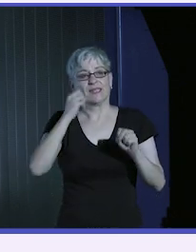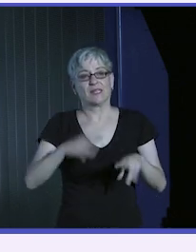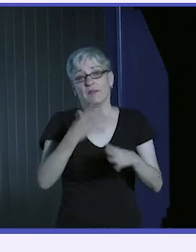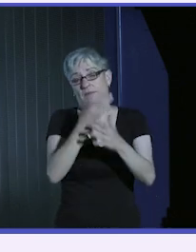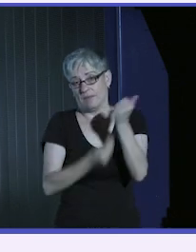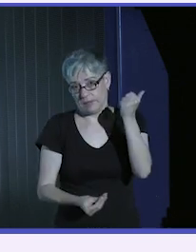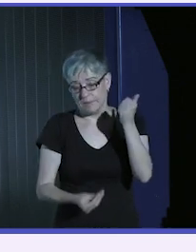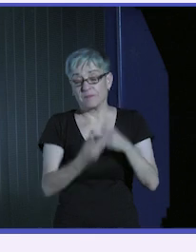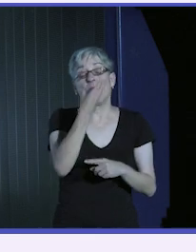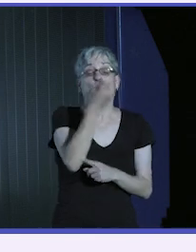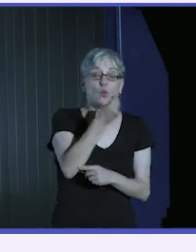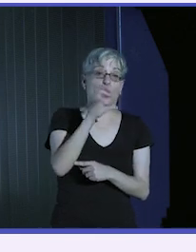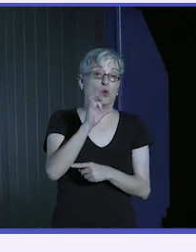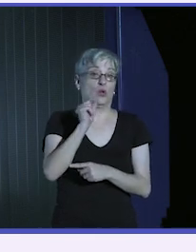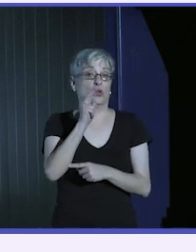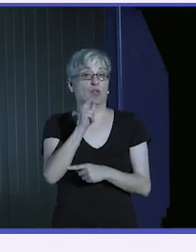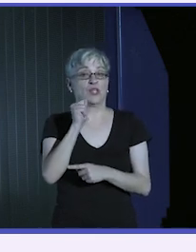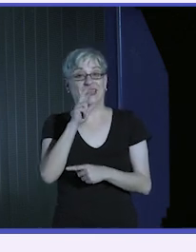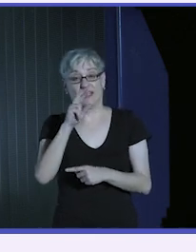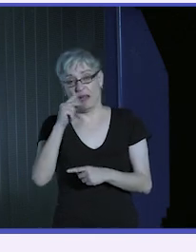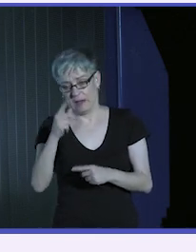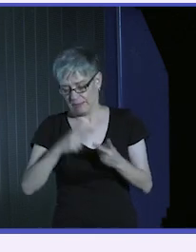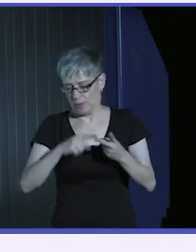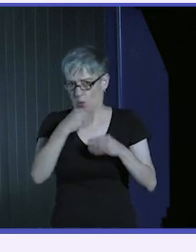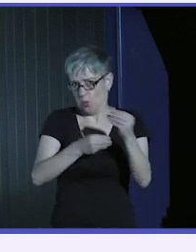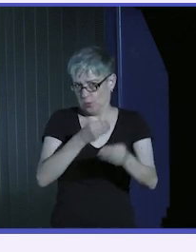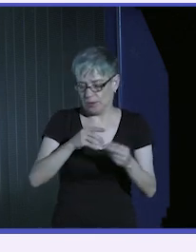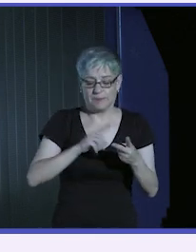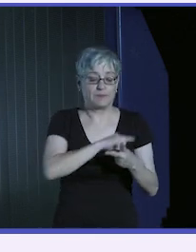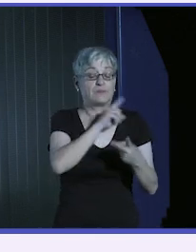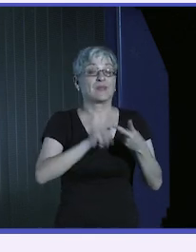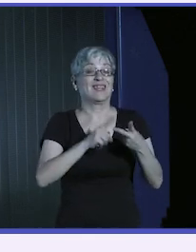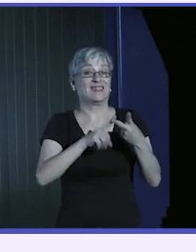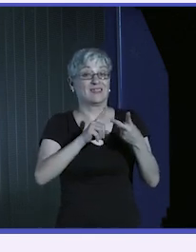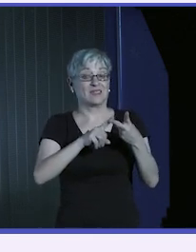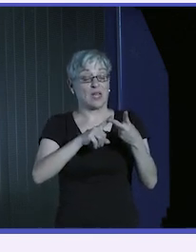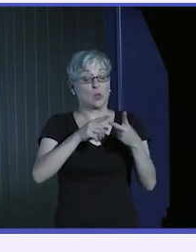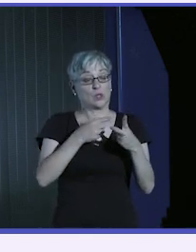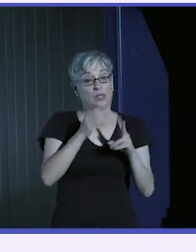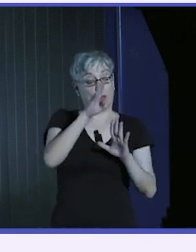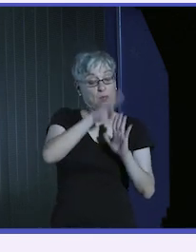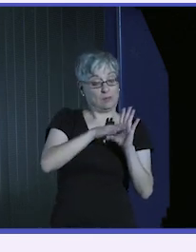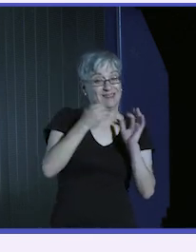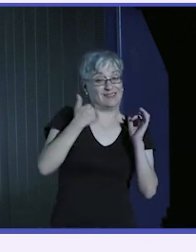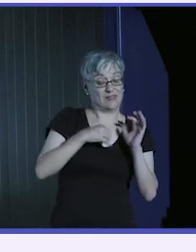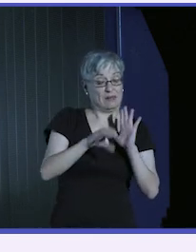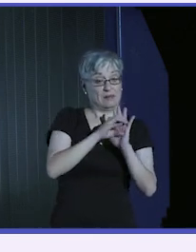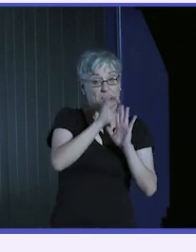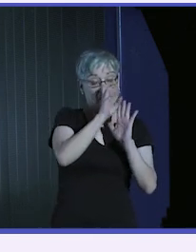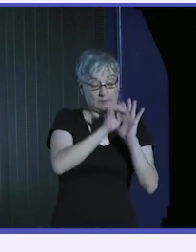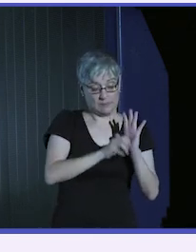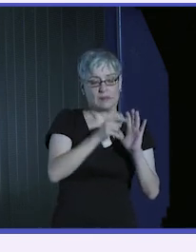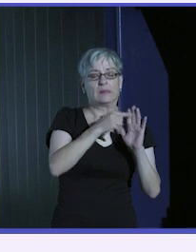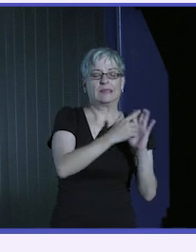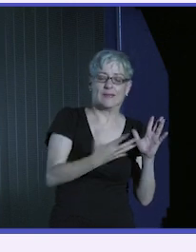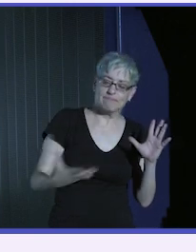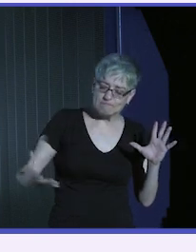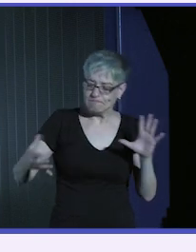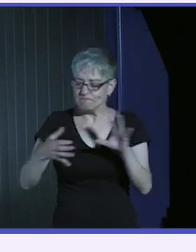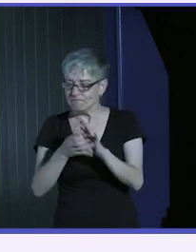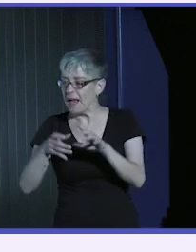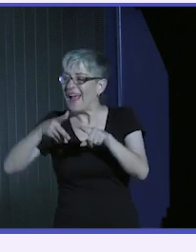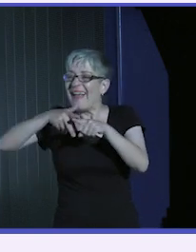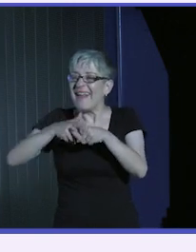que usamos es Q#. El segundo paso sería la integración. Integrar soluciones o herramientas que ya